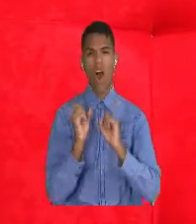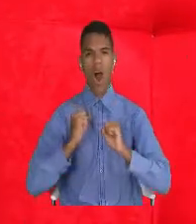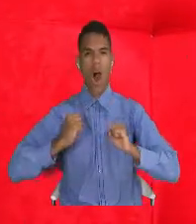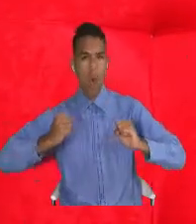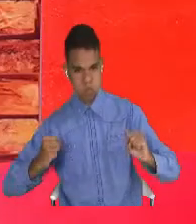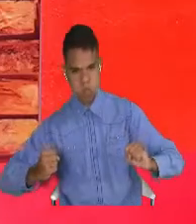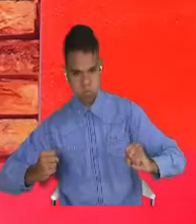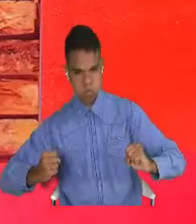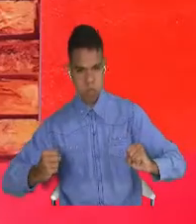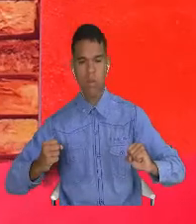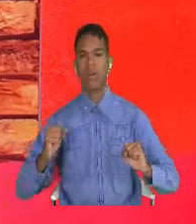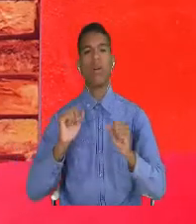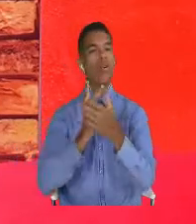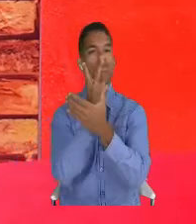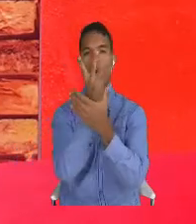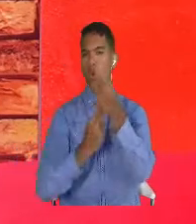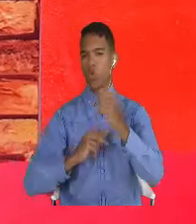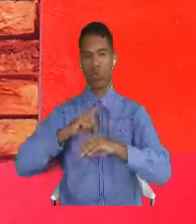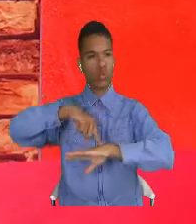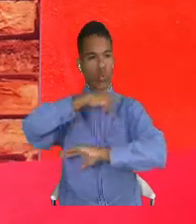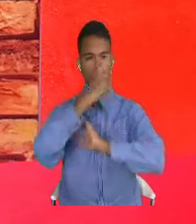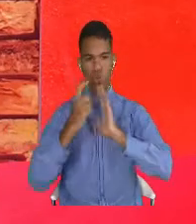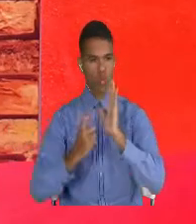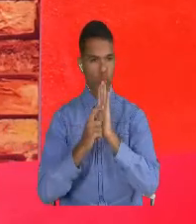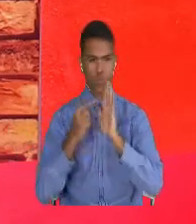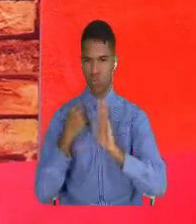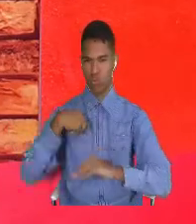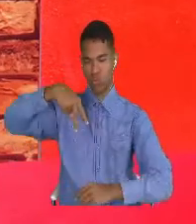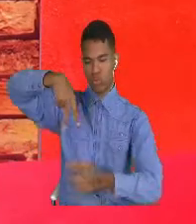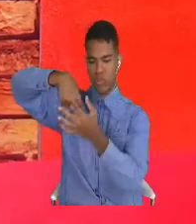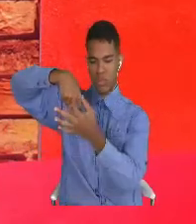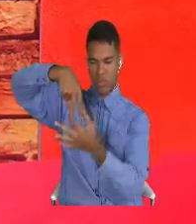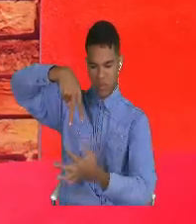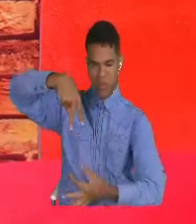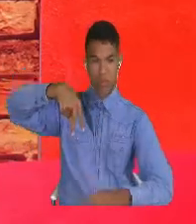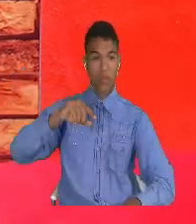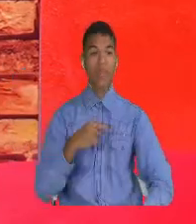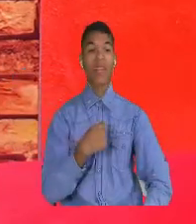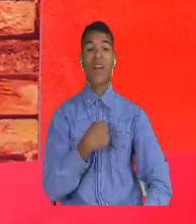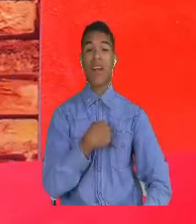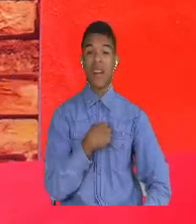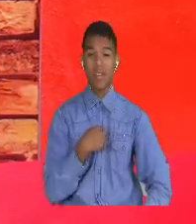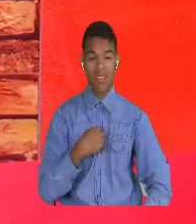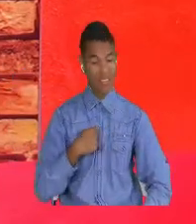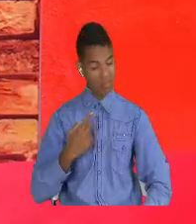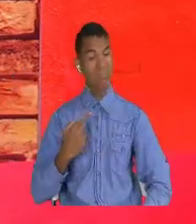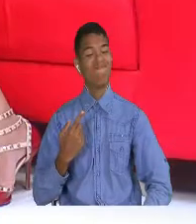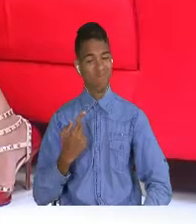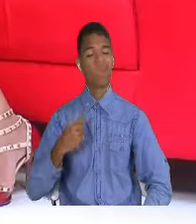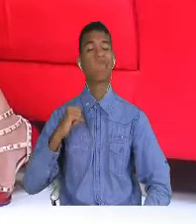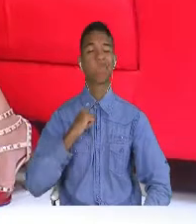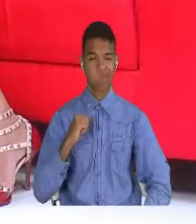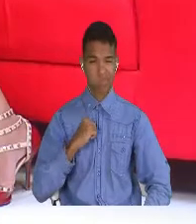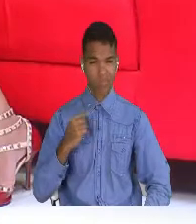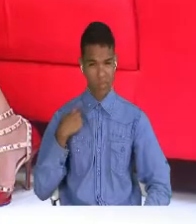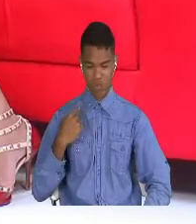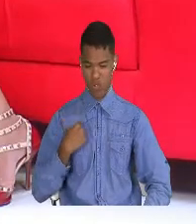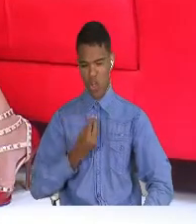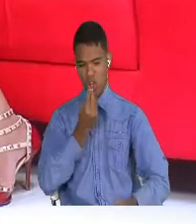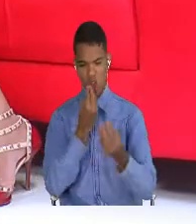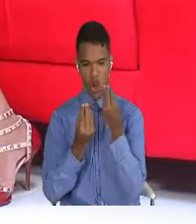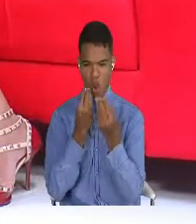celulitis. Personalmente sufro de celulitis también. Sí. Y es algo con lo que lucho mucho, mucho ejercicio, mucha dieta. Y por eso pues también te pregunto qué